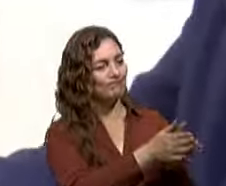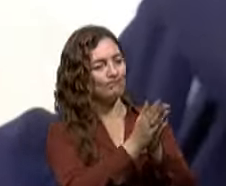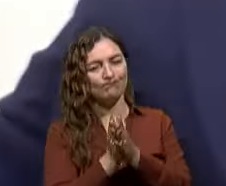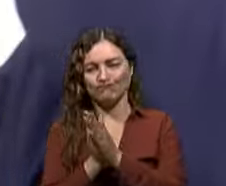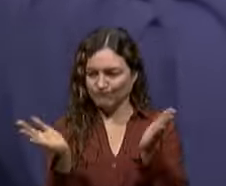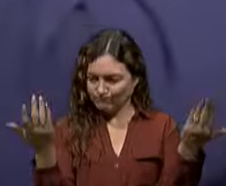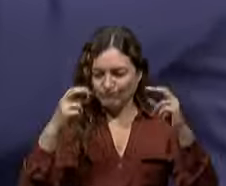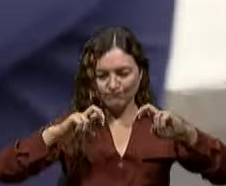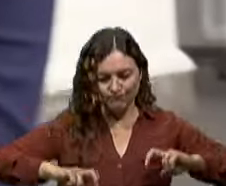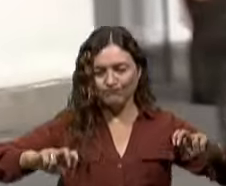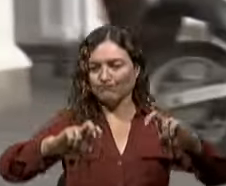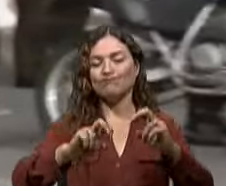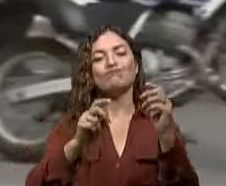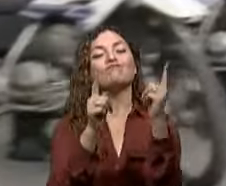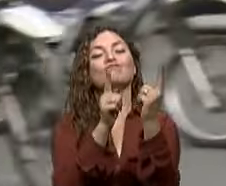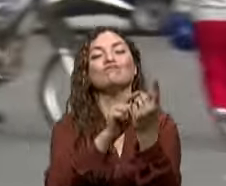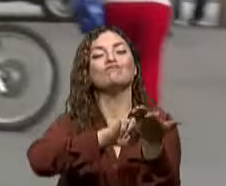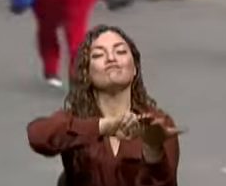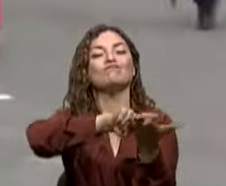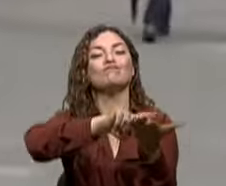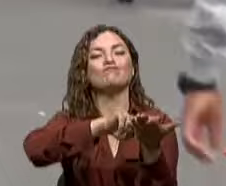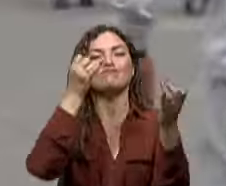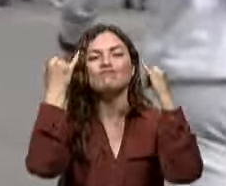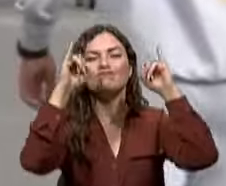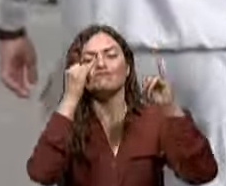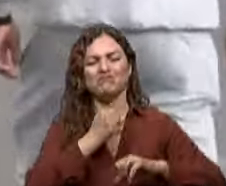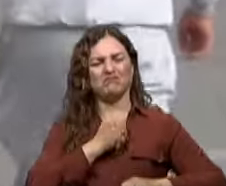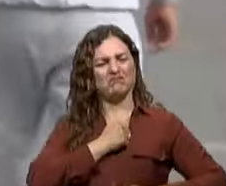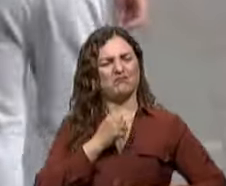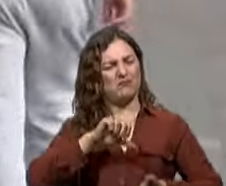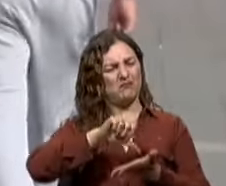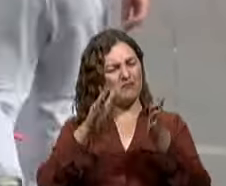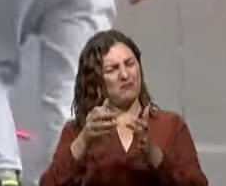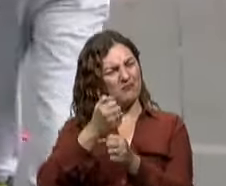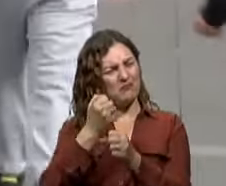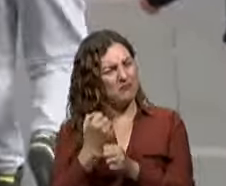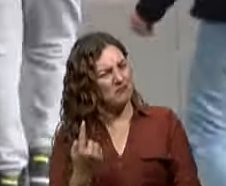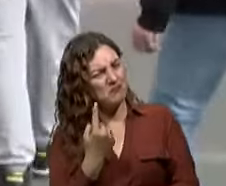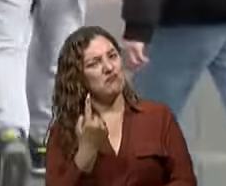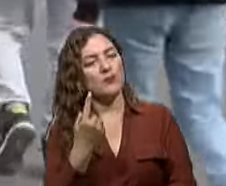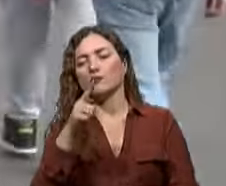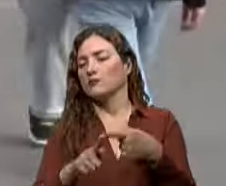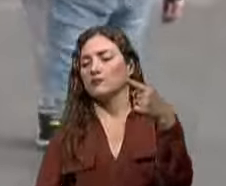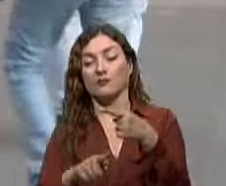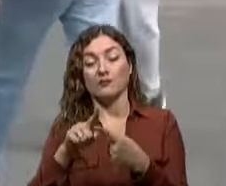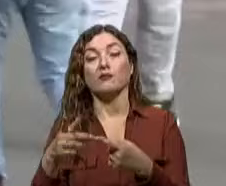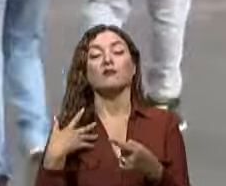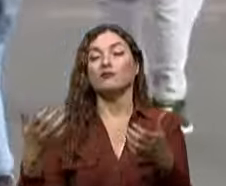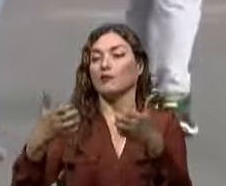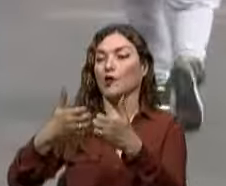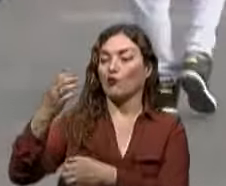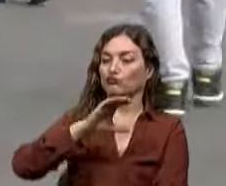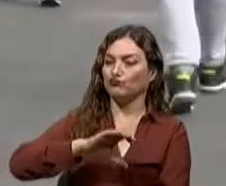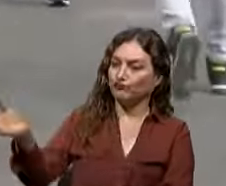tener estas ideas, porque nosotros desde la ciudadanía no podemos trabajar solos. Tenemos que trabajar en conjunto para que el Centro Histórico